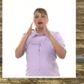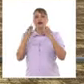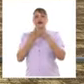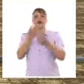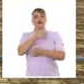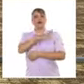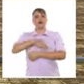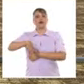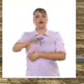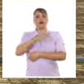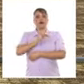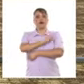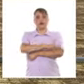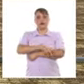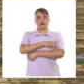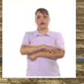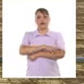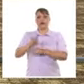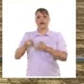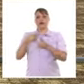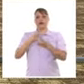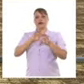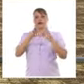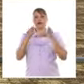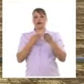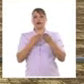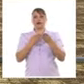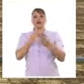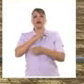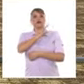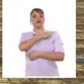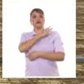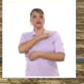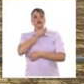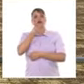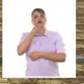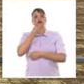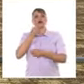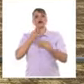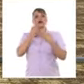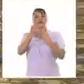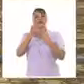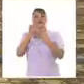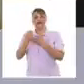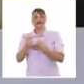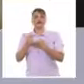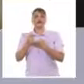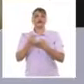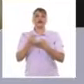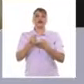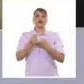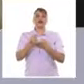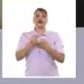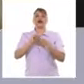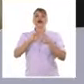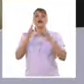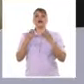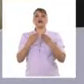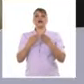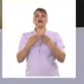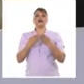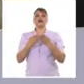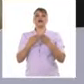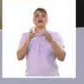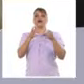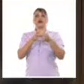nuestros países y para que los parlamentarios puedan aportar mucho a los Estados miembros